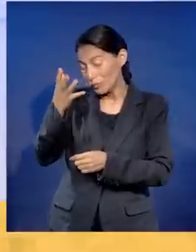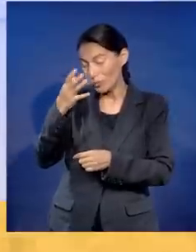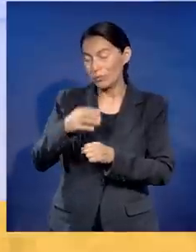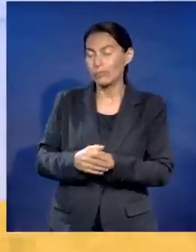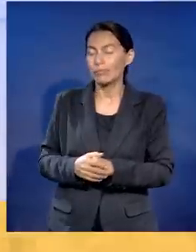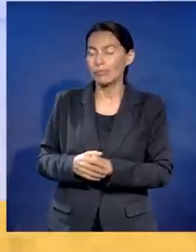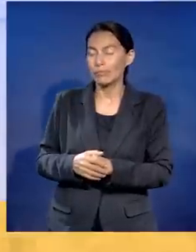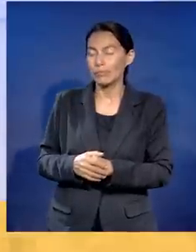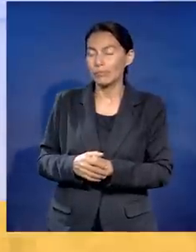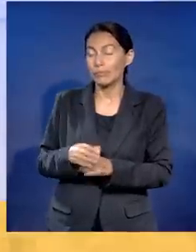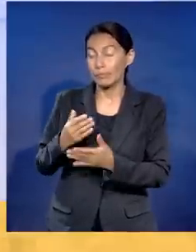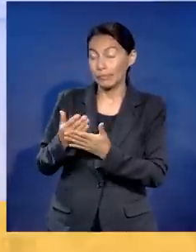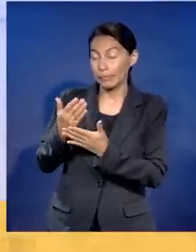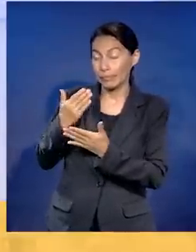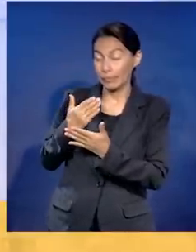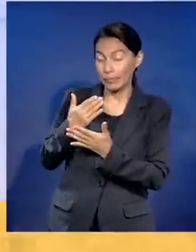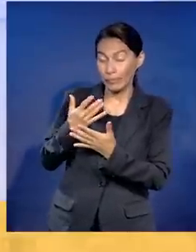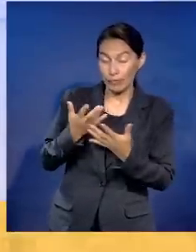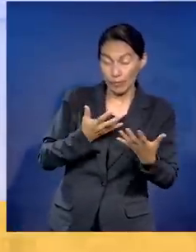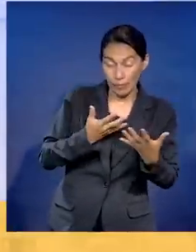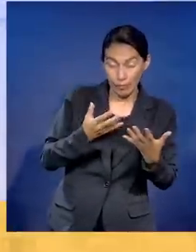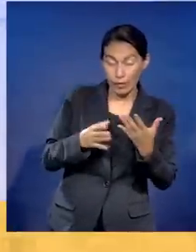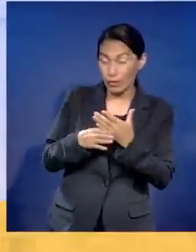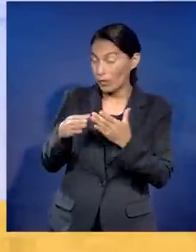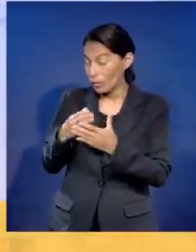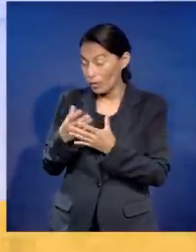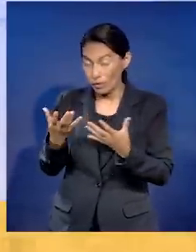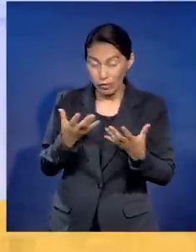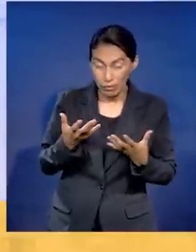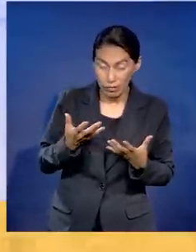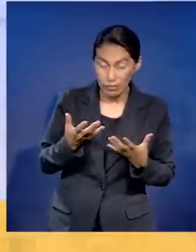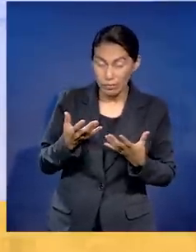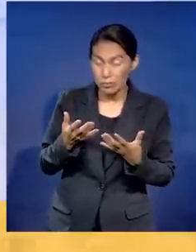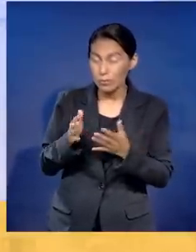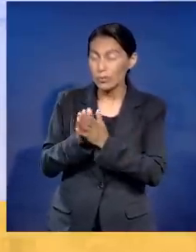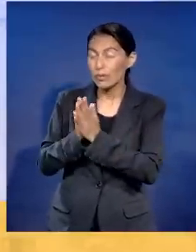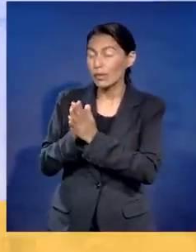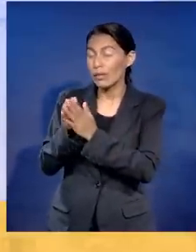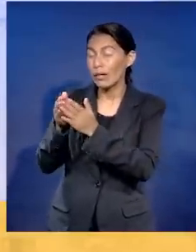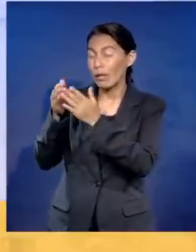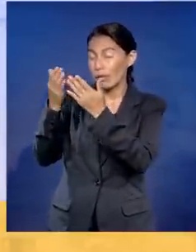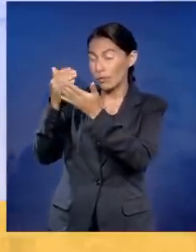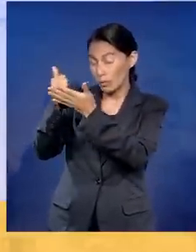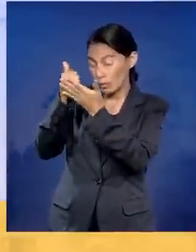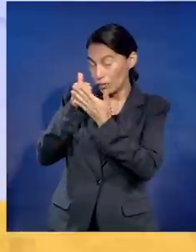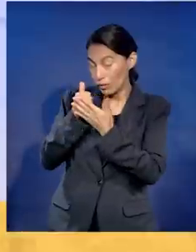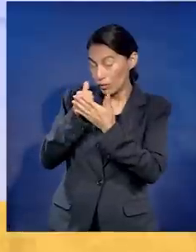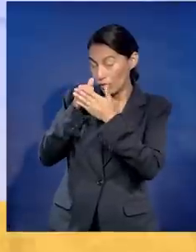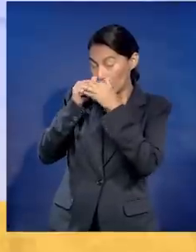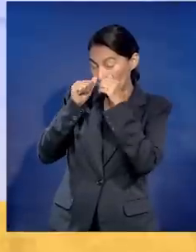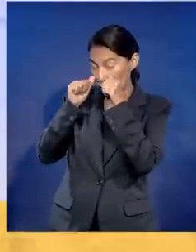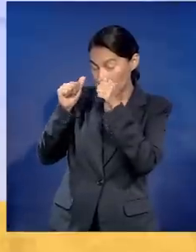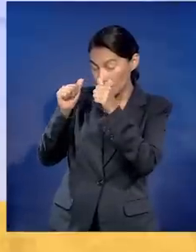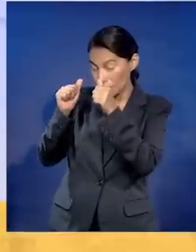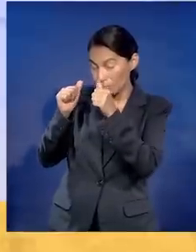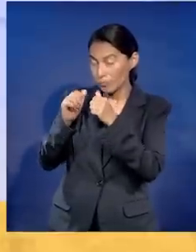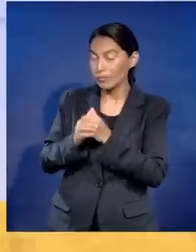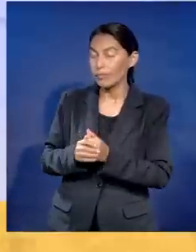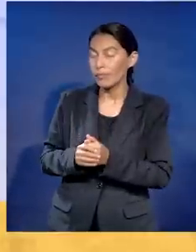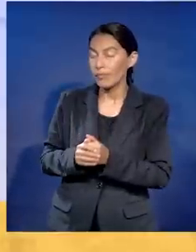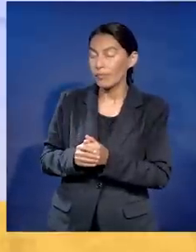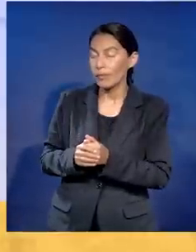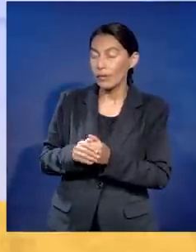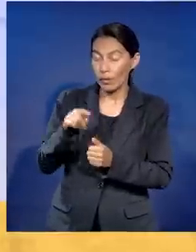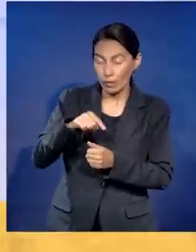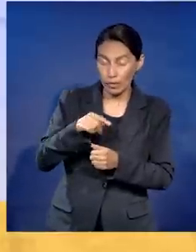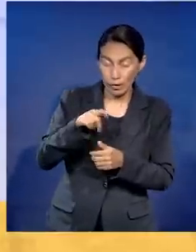que es. Y antes de hacer todo lo que vamos a ir a hacer, tomar este tiempo para escucharte. Por favor,